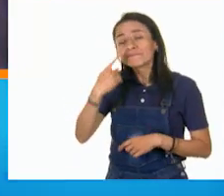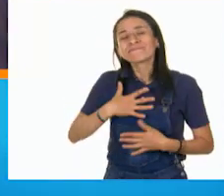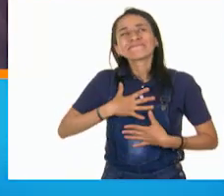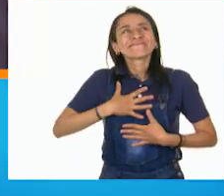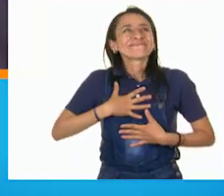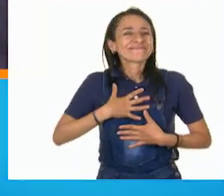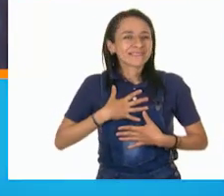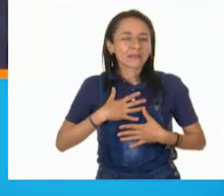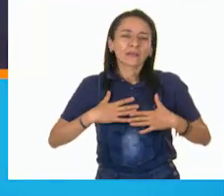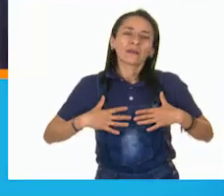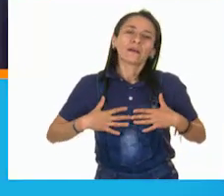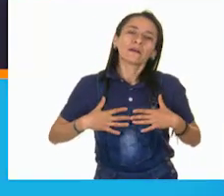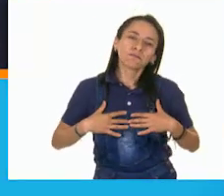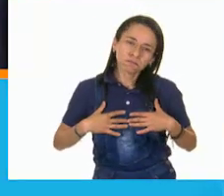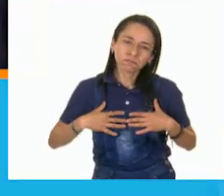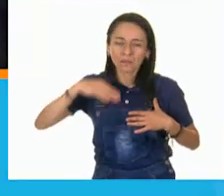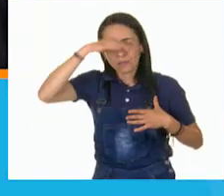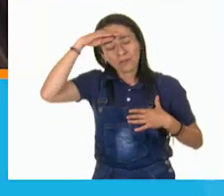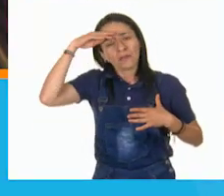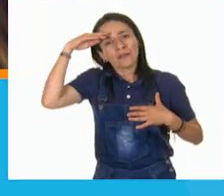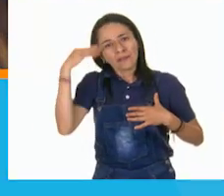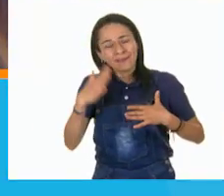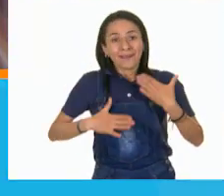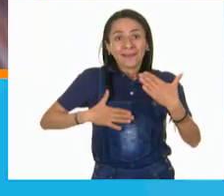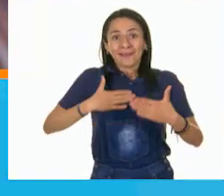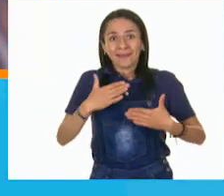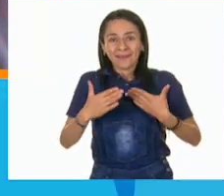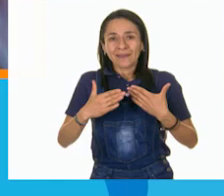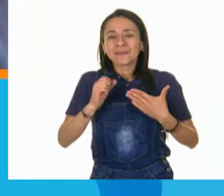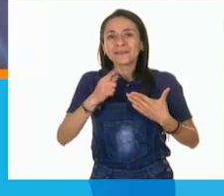alivio son parientes de la alegría. ¡Qué